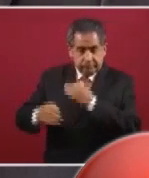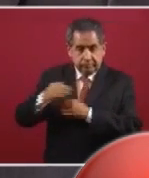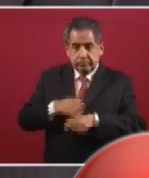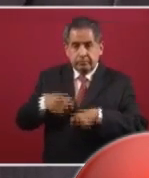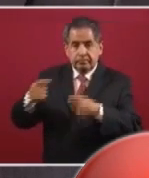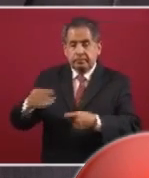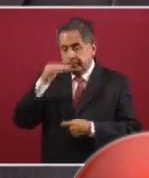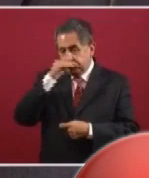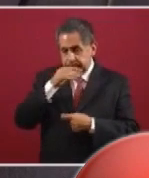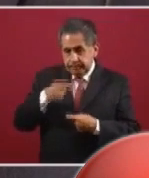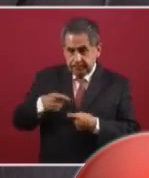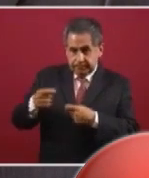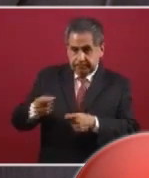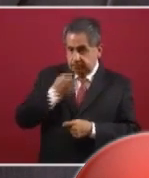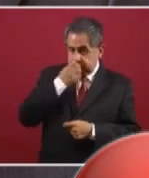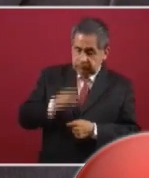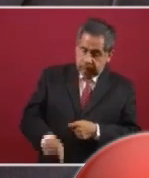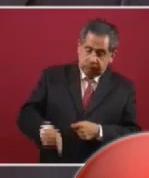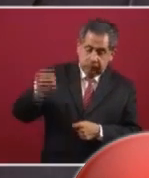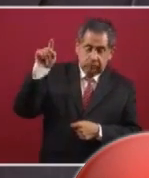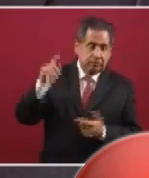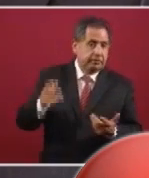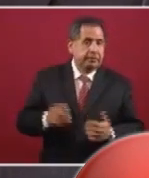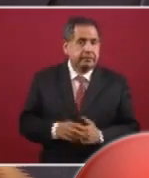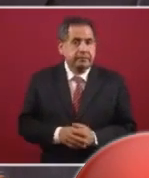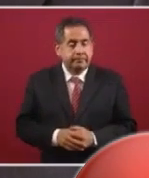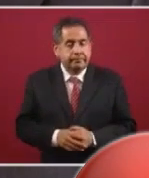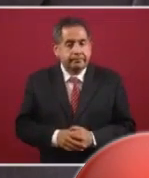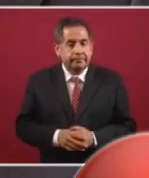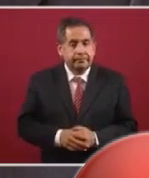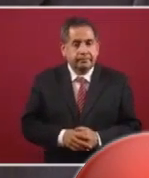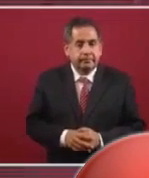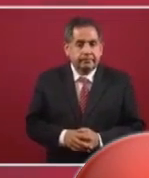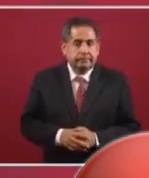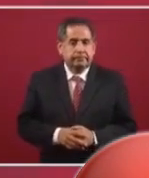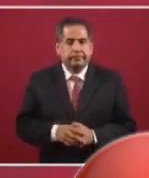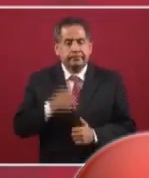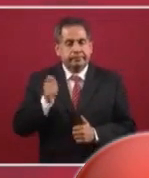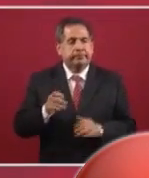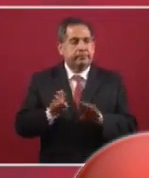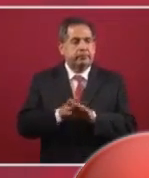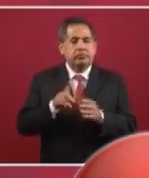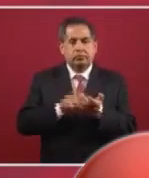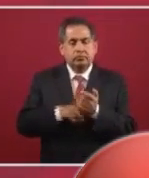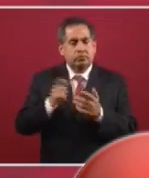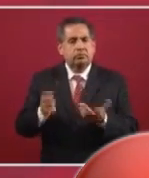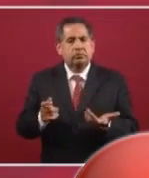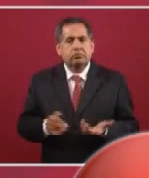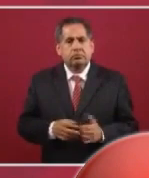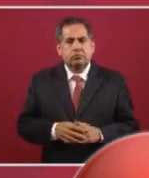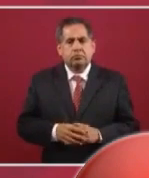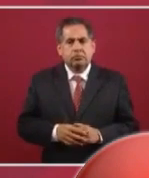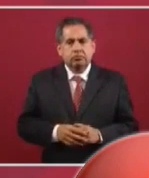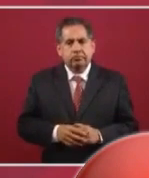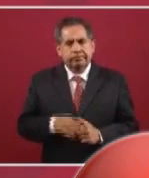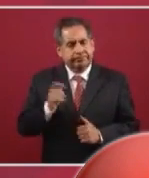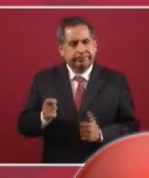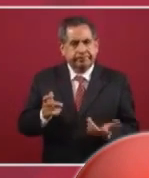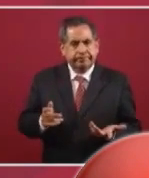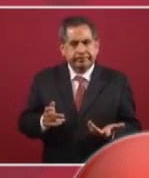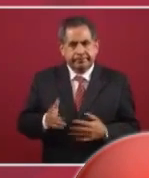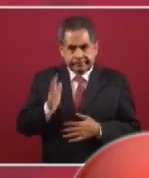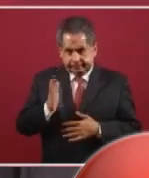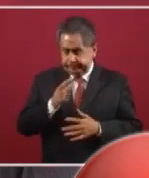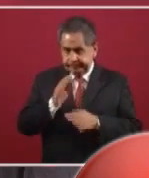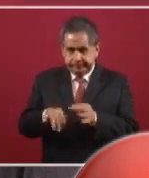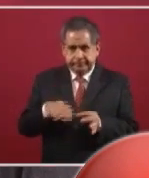niveles escolares. Entonces, es cosa de entender que ya